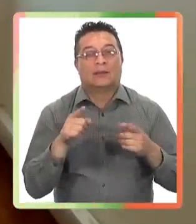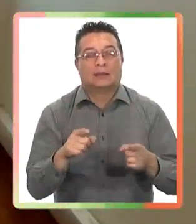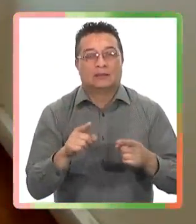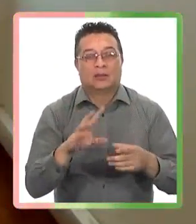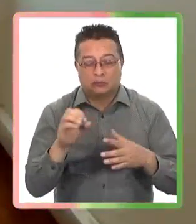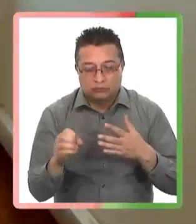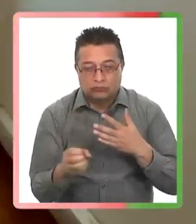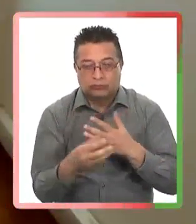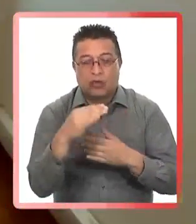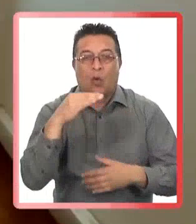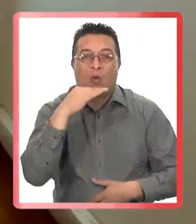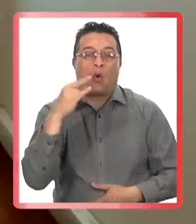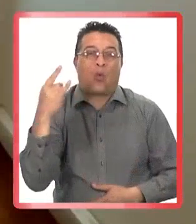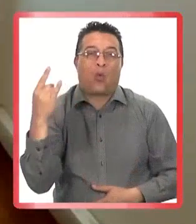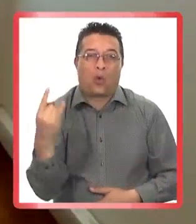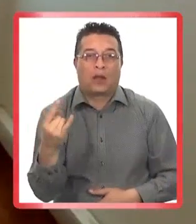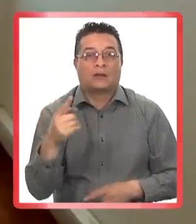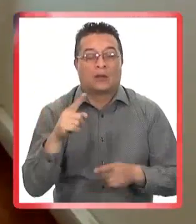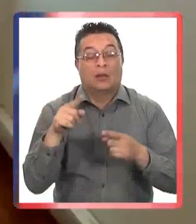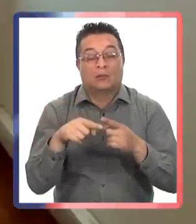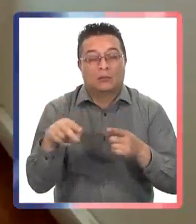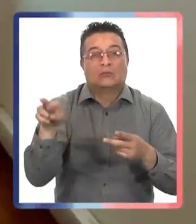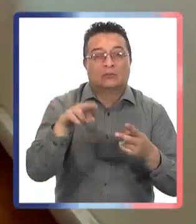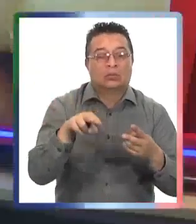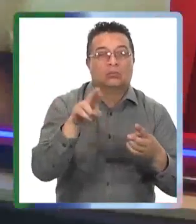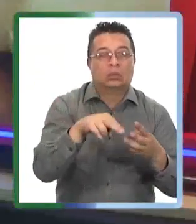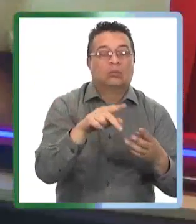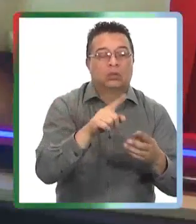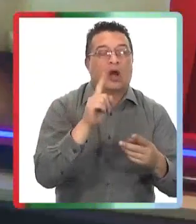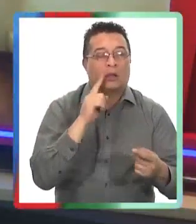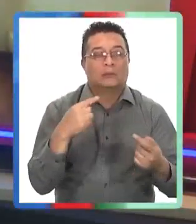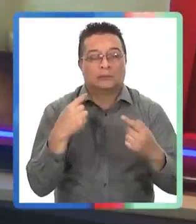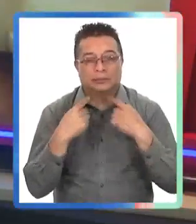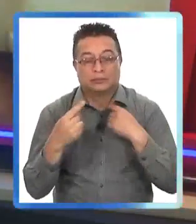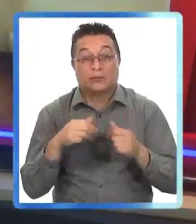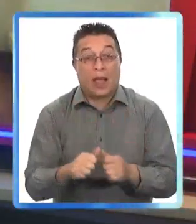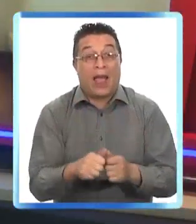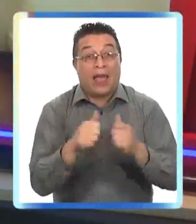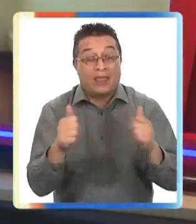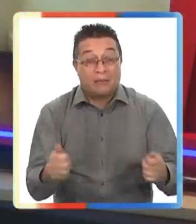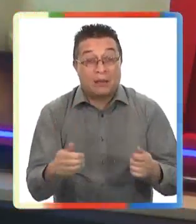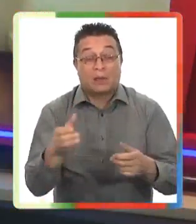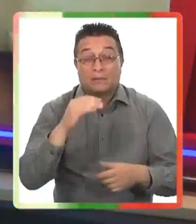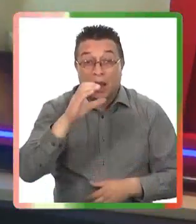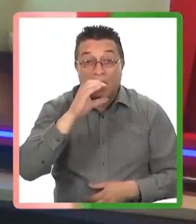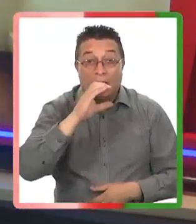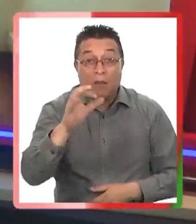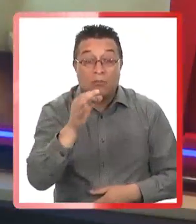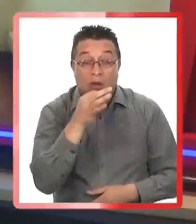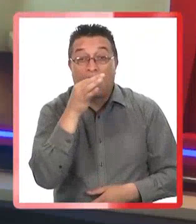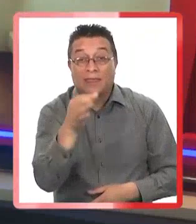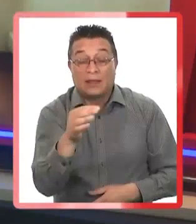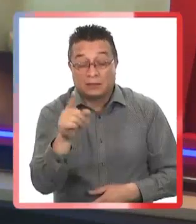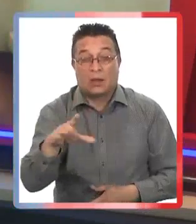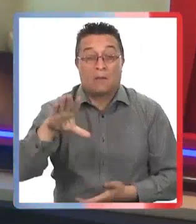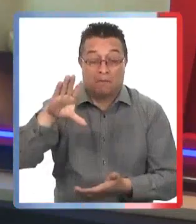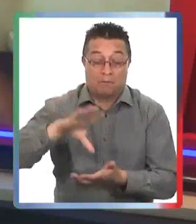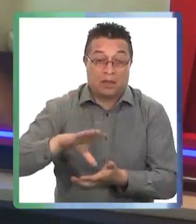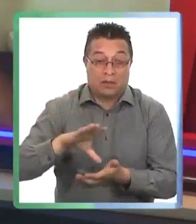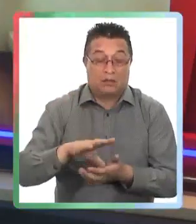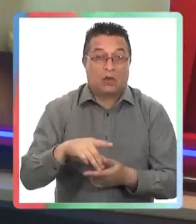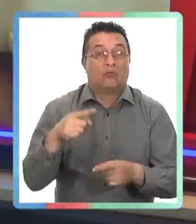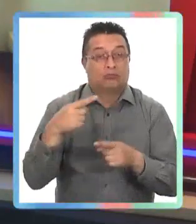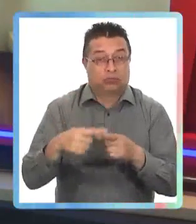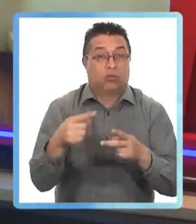de emergencia cada vez que un evento se produce. Además de que, como en el campo dicen que en nuestro país es